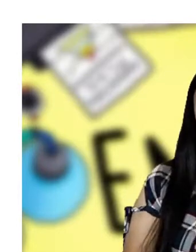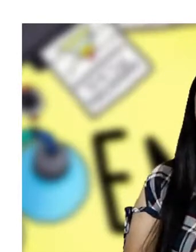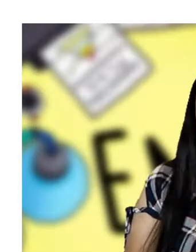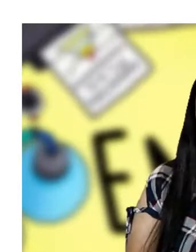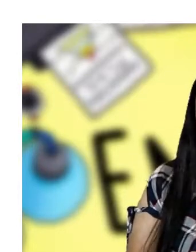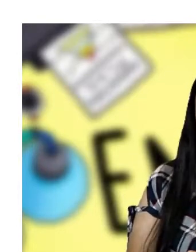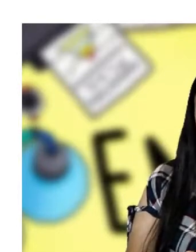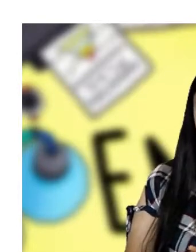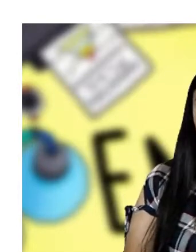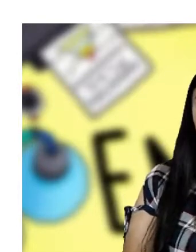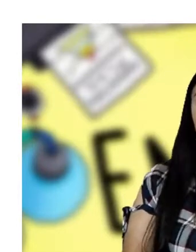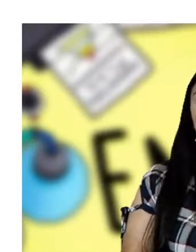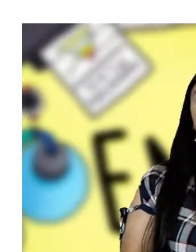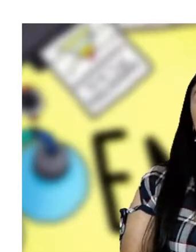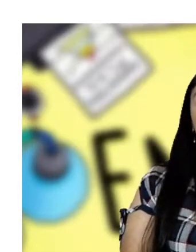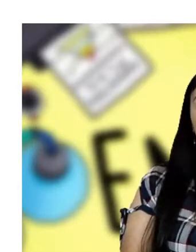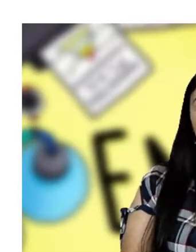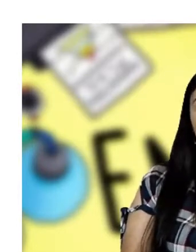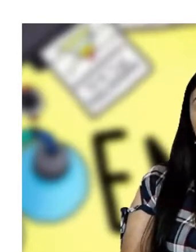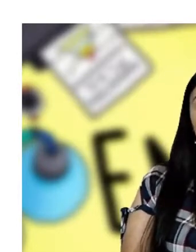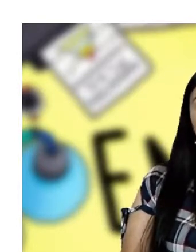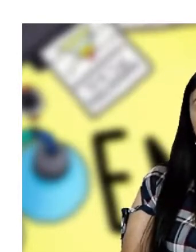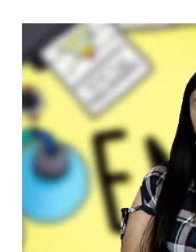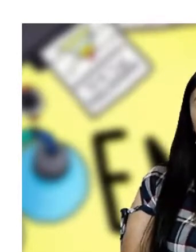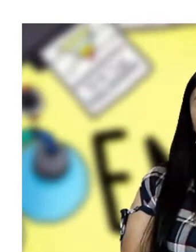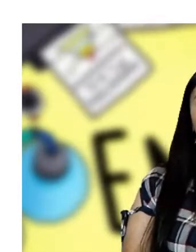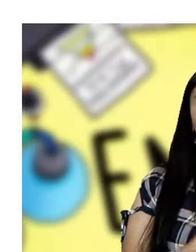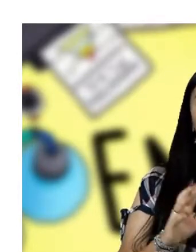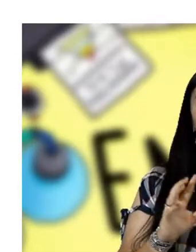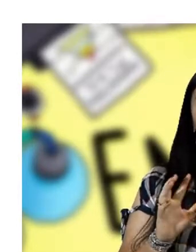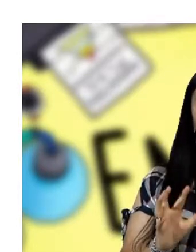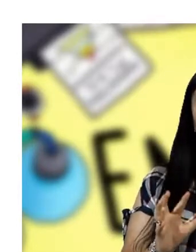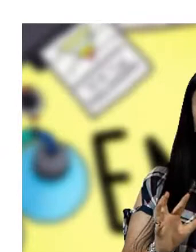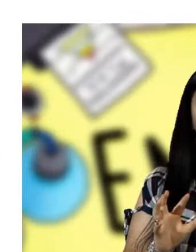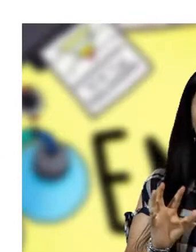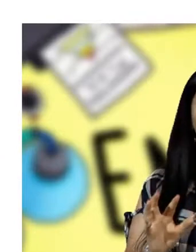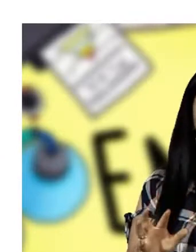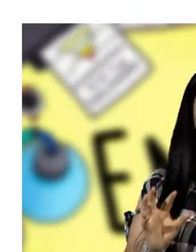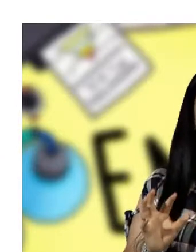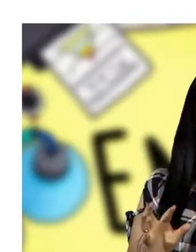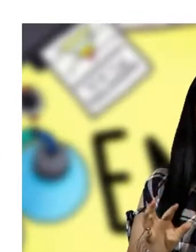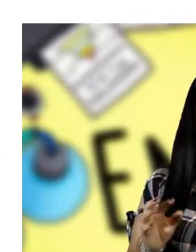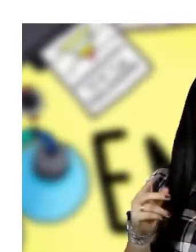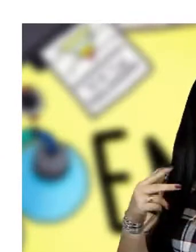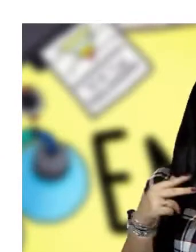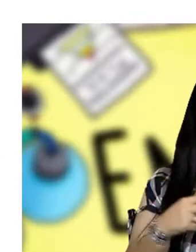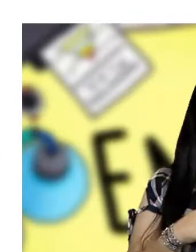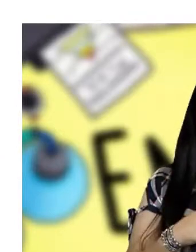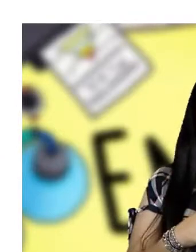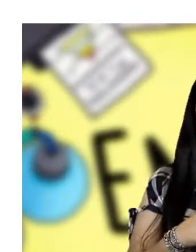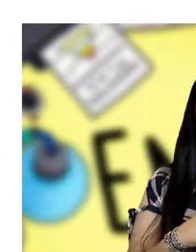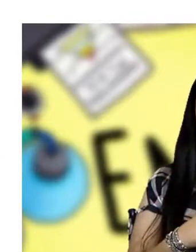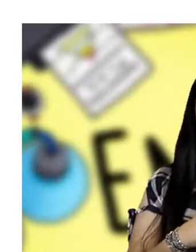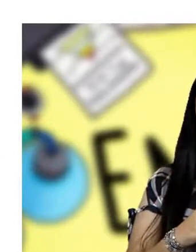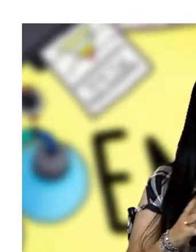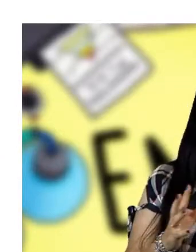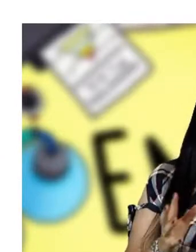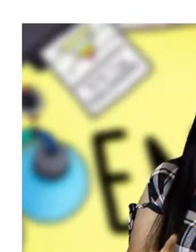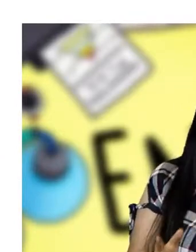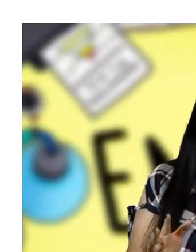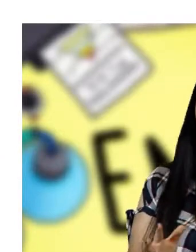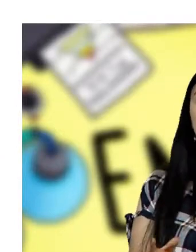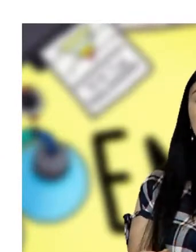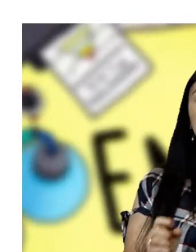haya sido de mucha ayuda. Recuerden que nuestro cerebro aprende mucho mejor el vocabulario si hacemos conexiones. Así